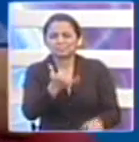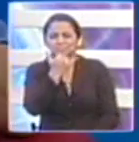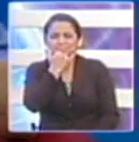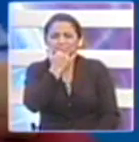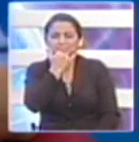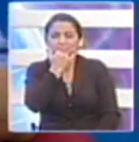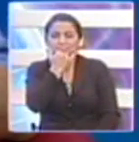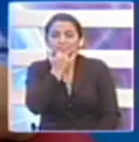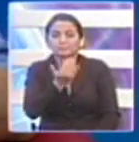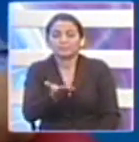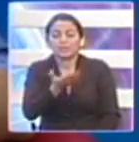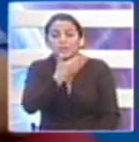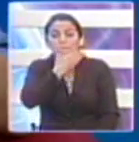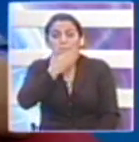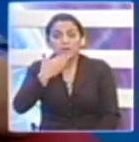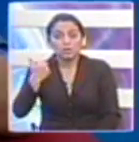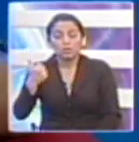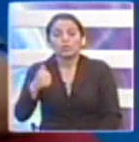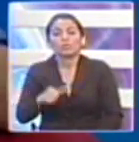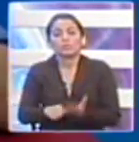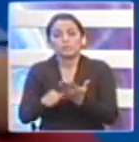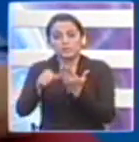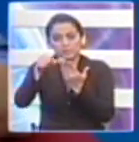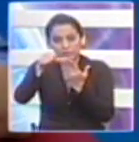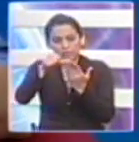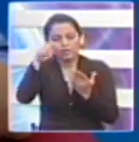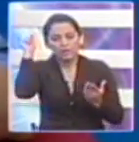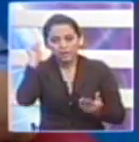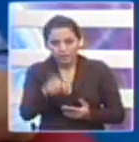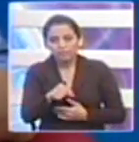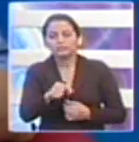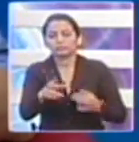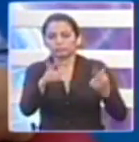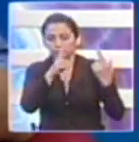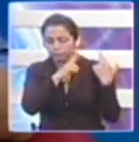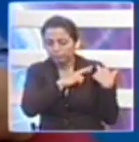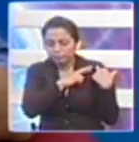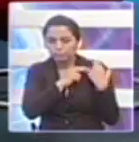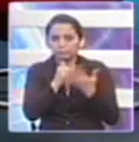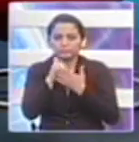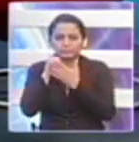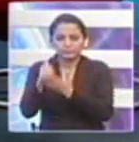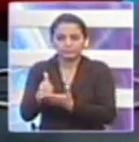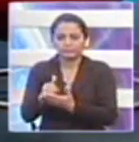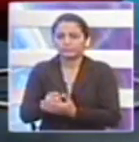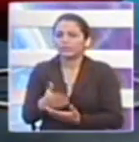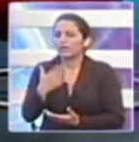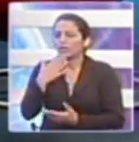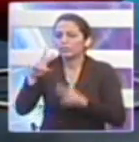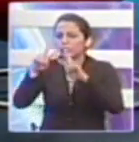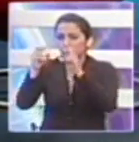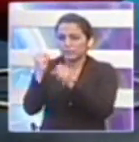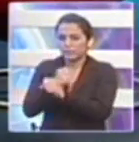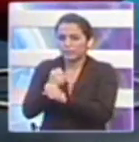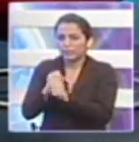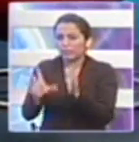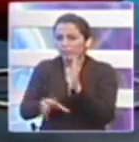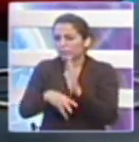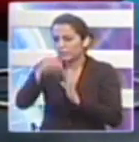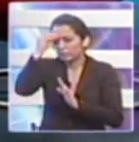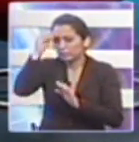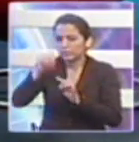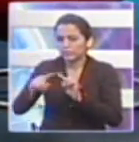trabajar. Un ministerio trabajará profundamente a pie de calle con los migrantes ecuatorianos en el exterior. Hablaron de empleo y emprendimiento. Por supuesto que